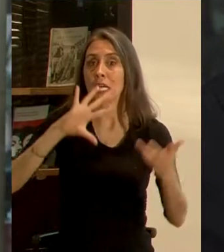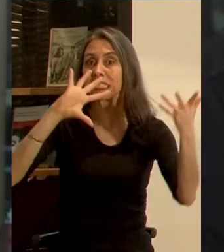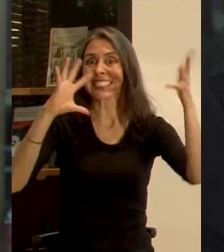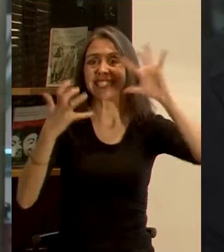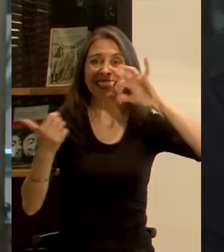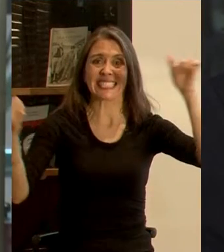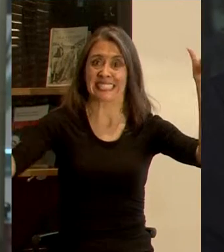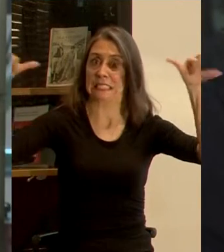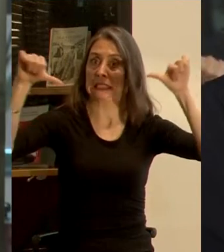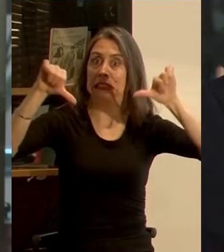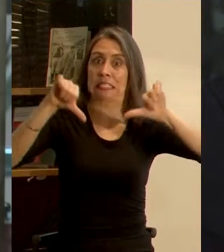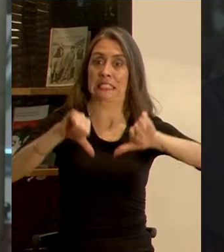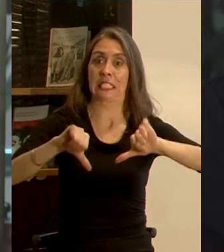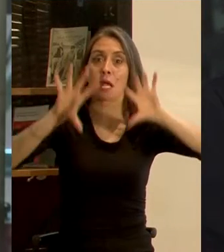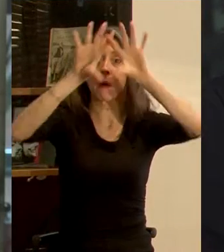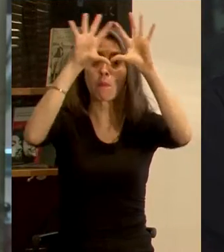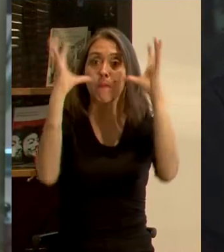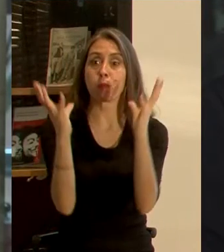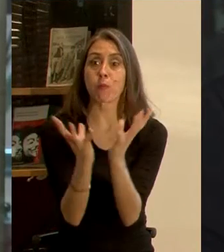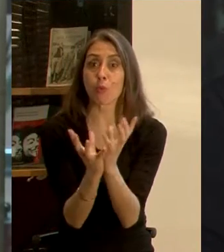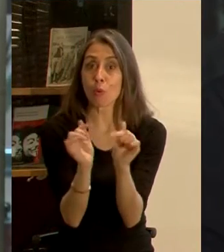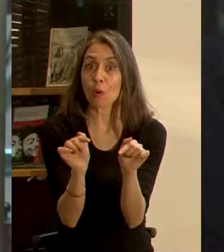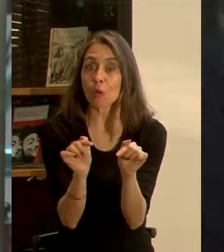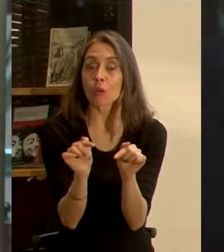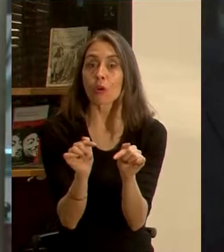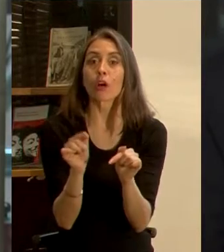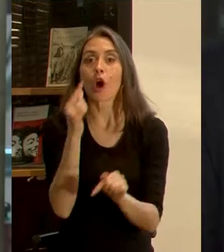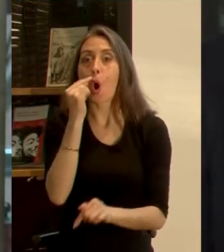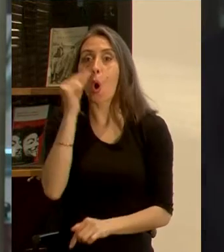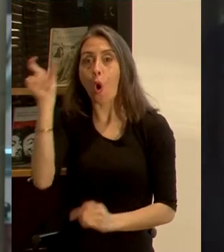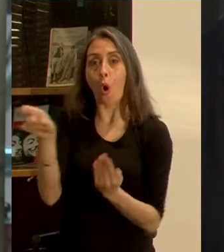cataclismo universal. Yo creo que cuando